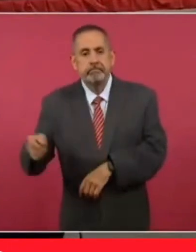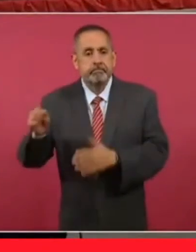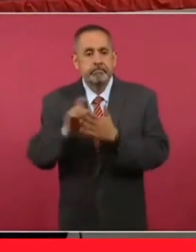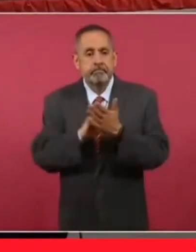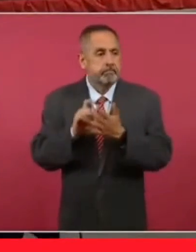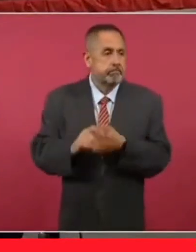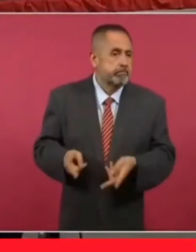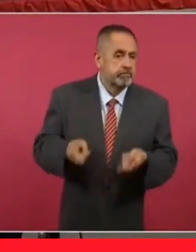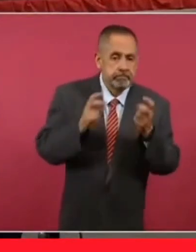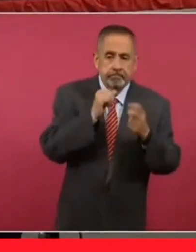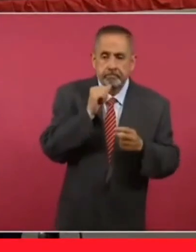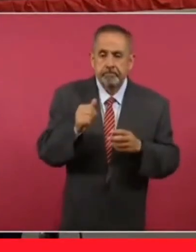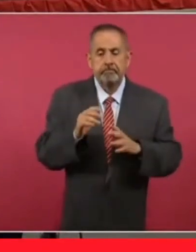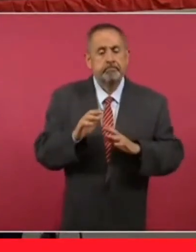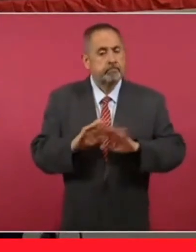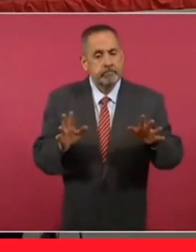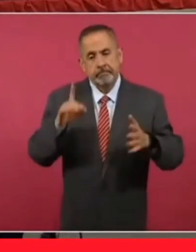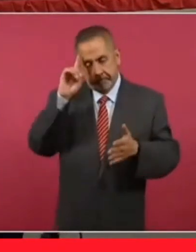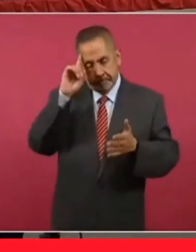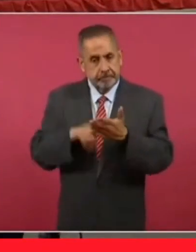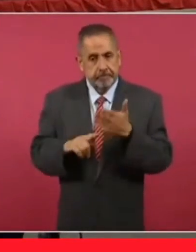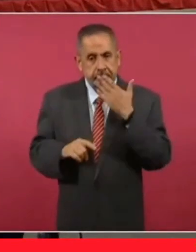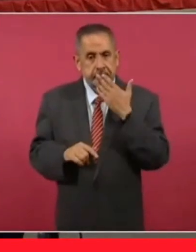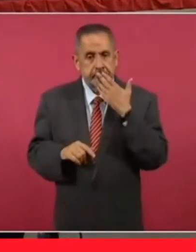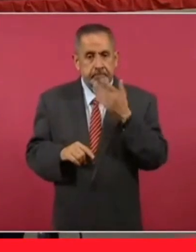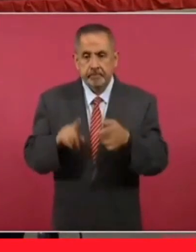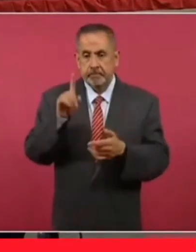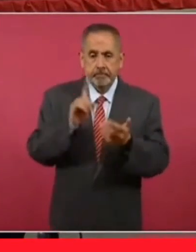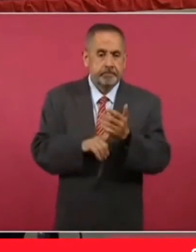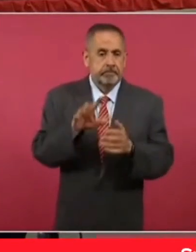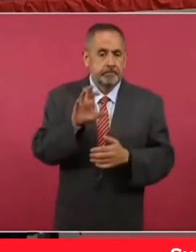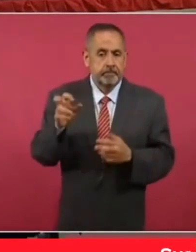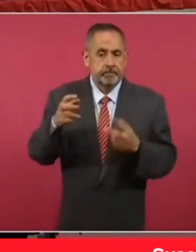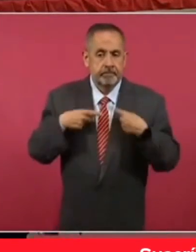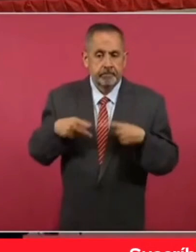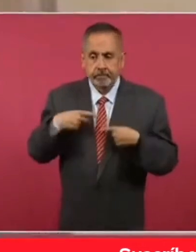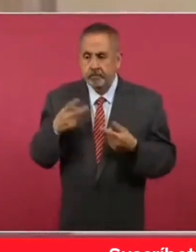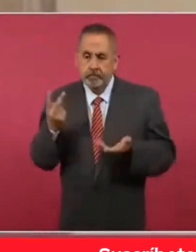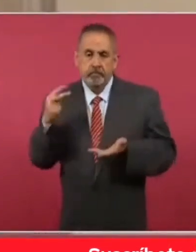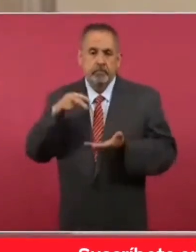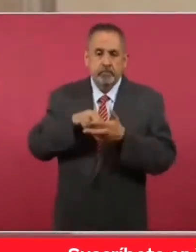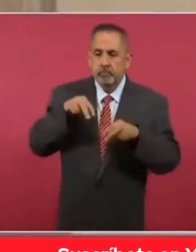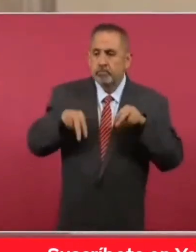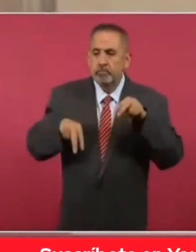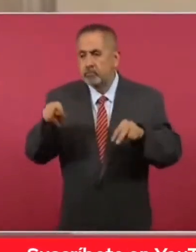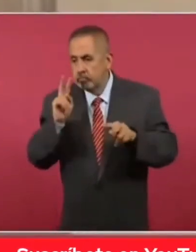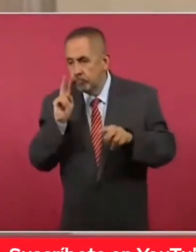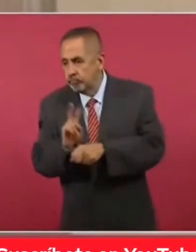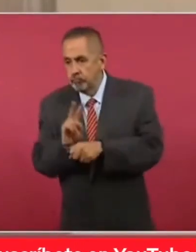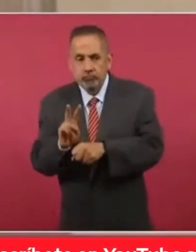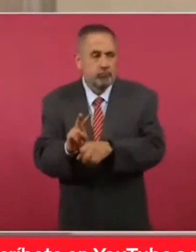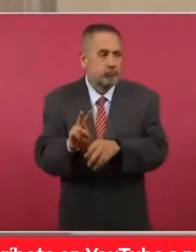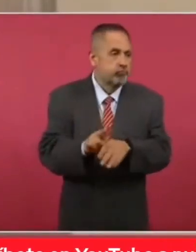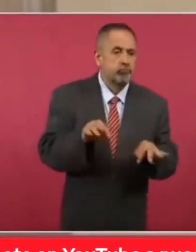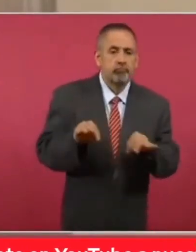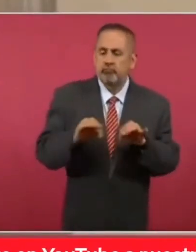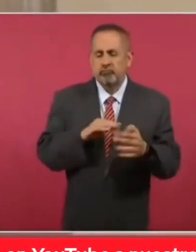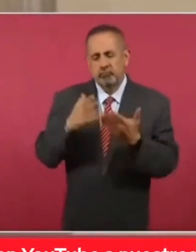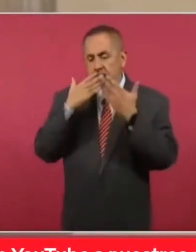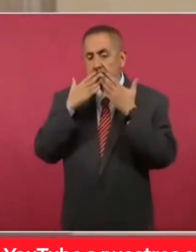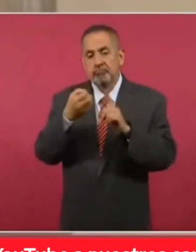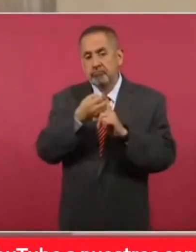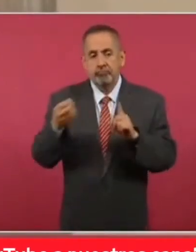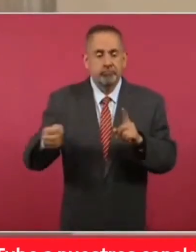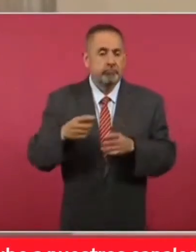lo que le podemos decir que creo que ya están mil quinientas personas están haciendo una muy buena labor en el aeropuerto